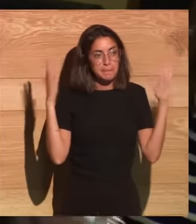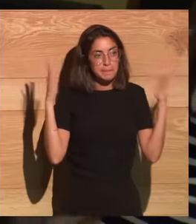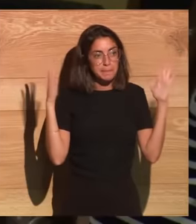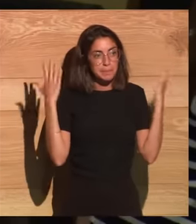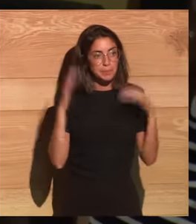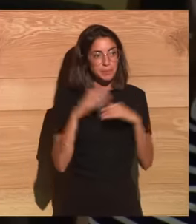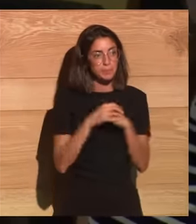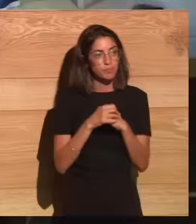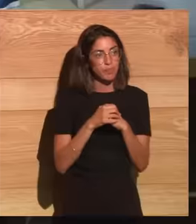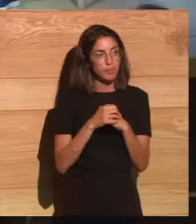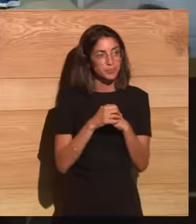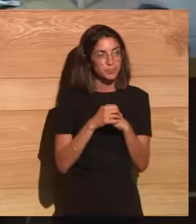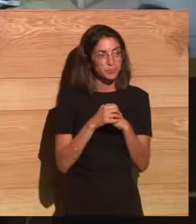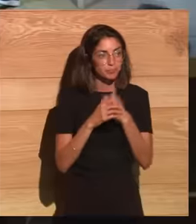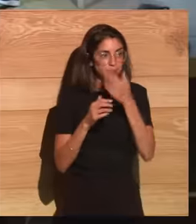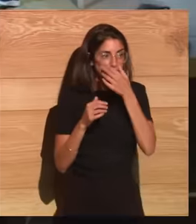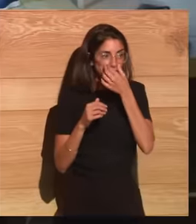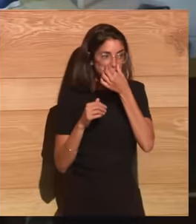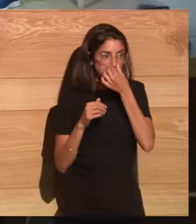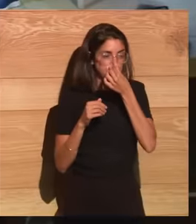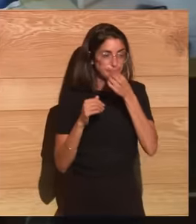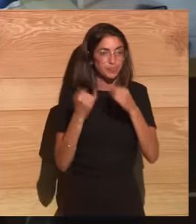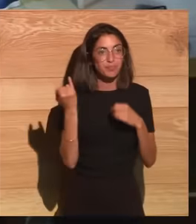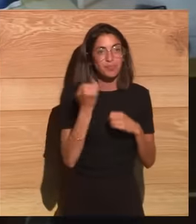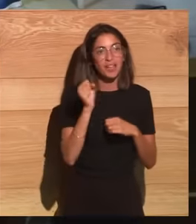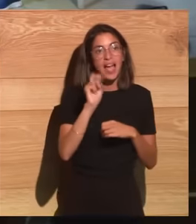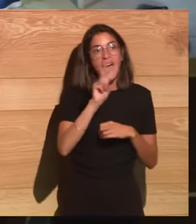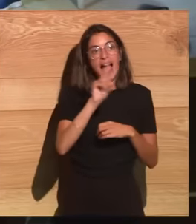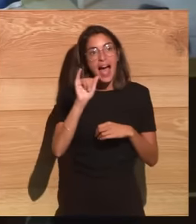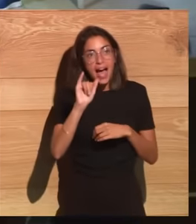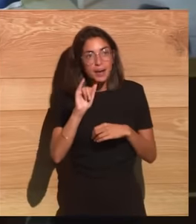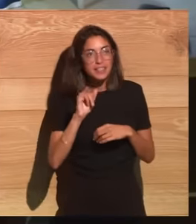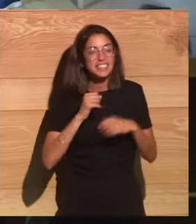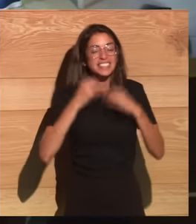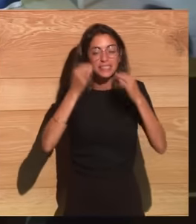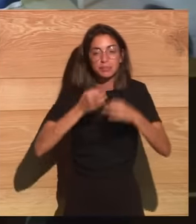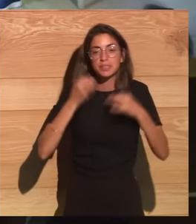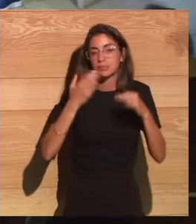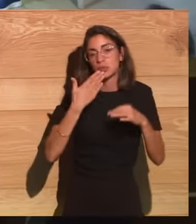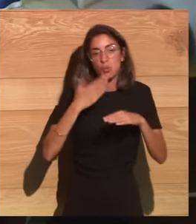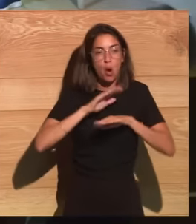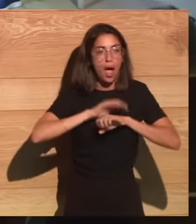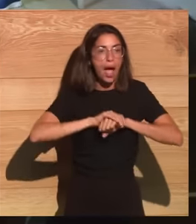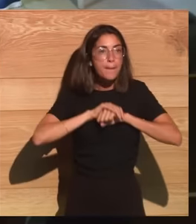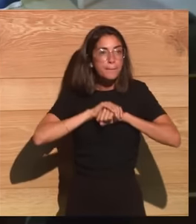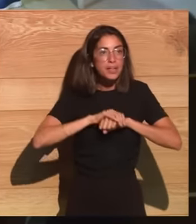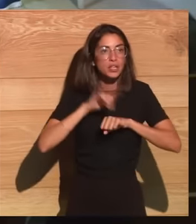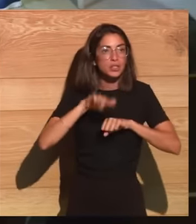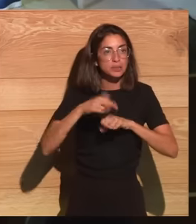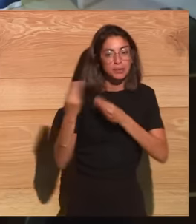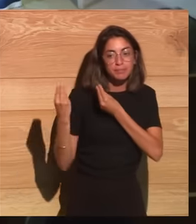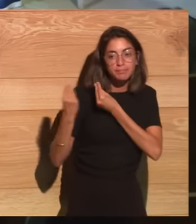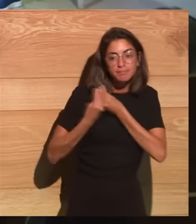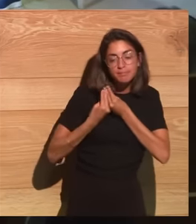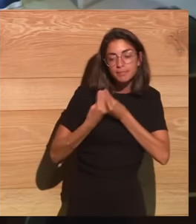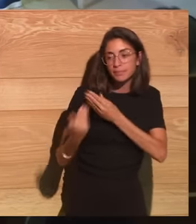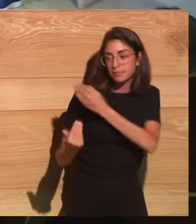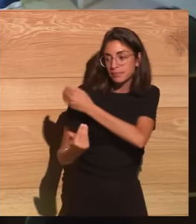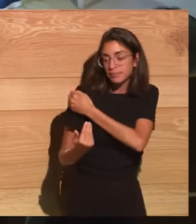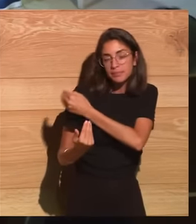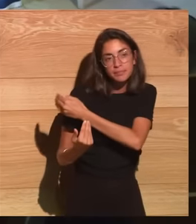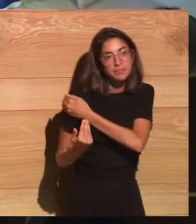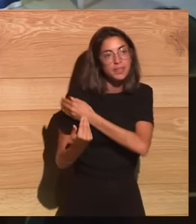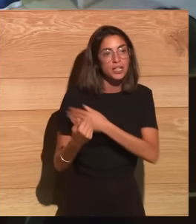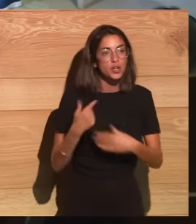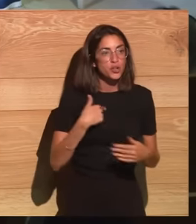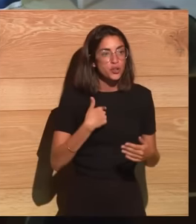Javi siempre defiende al débil. Claro, sí, Javi siempre amigo, siempre a tu lado, no te va a fallar nunca. Cuenta pero con que mi me ha